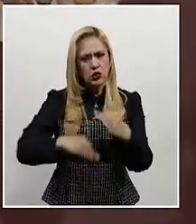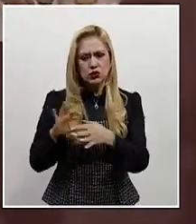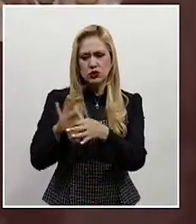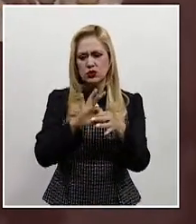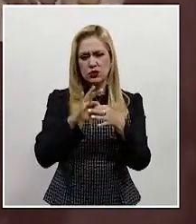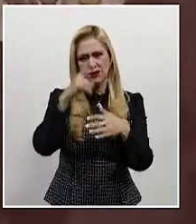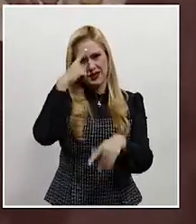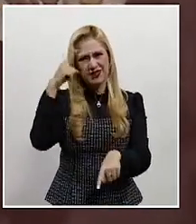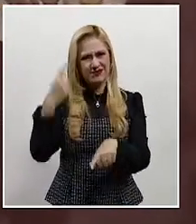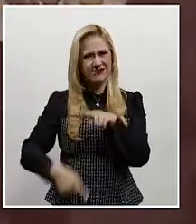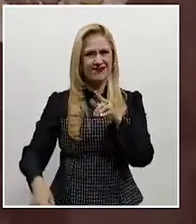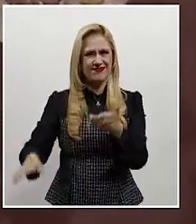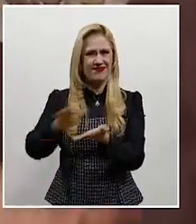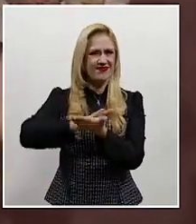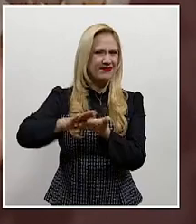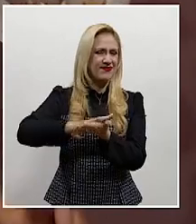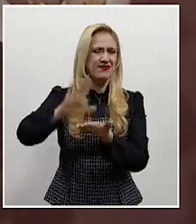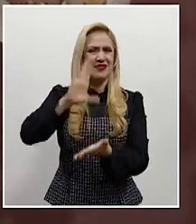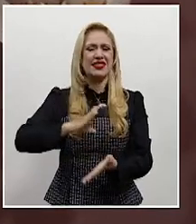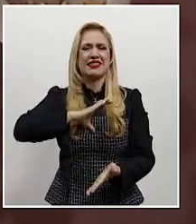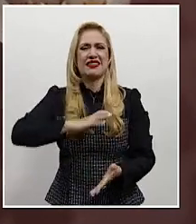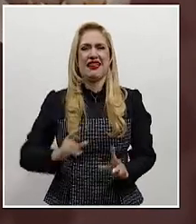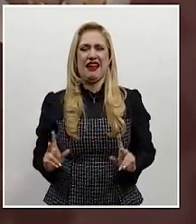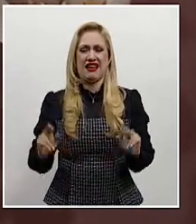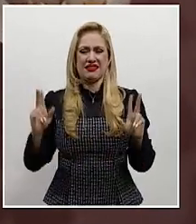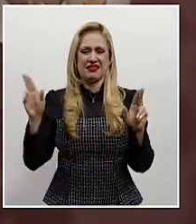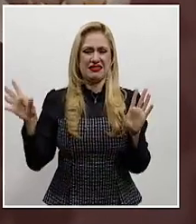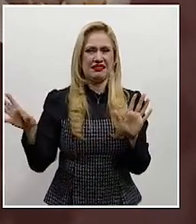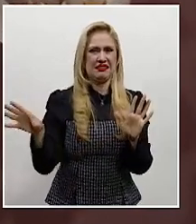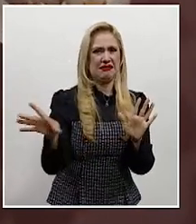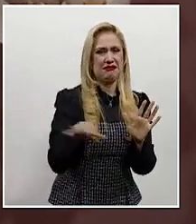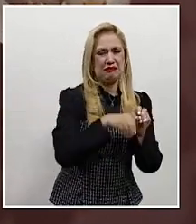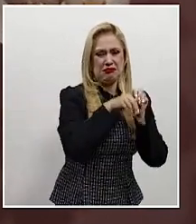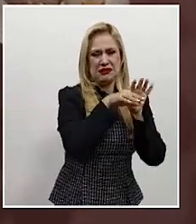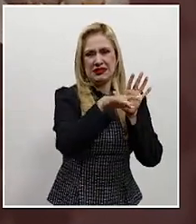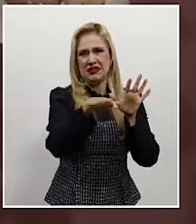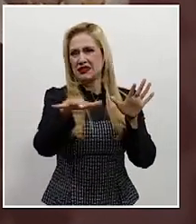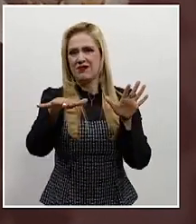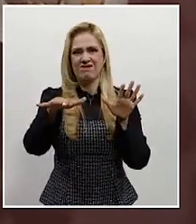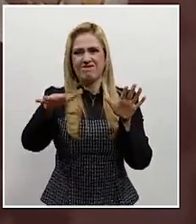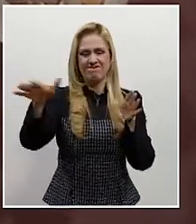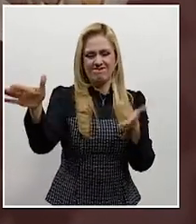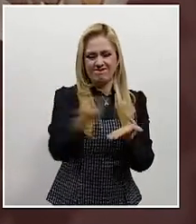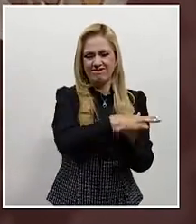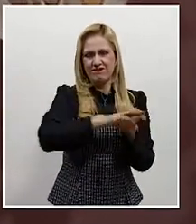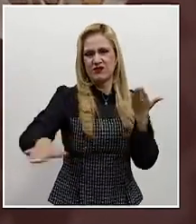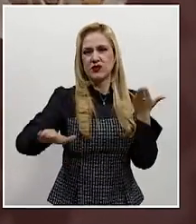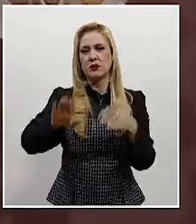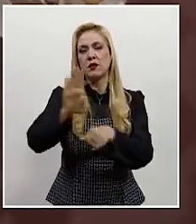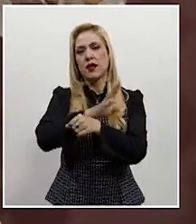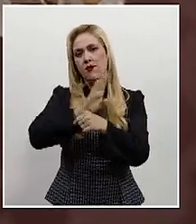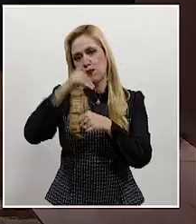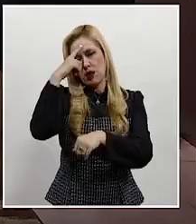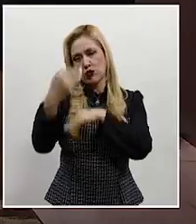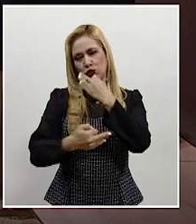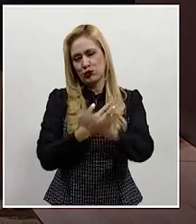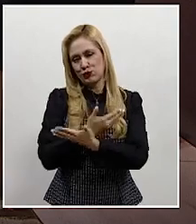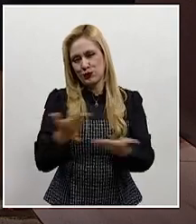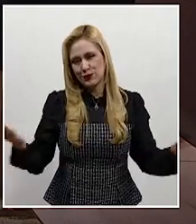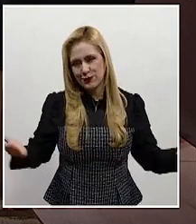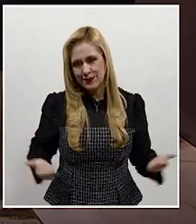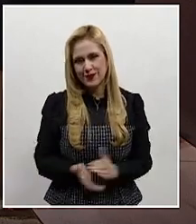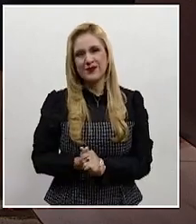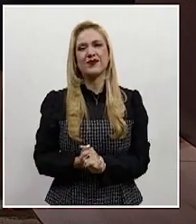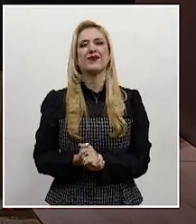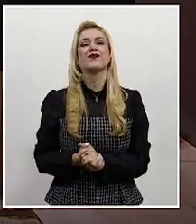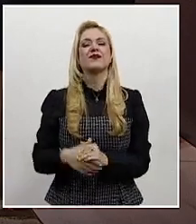para ir erradicando esto, que es un cáncer, como bien señalaron, y que al final de cuentas es en beneficio de todos. De todos. Claro, bueno,